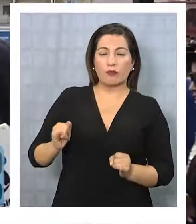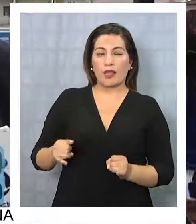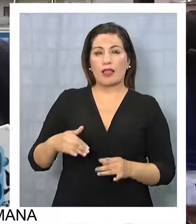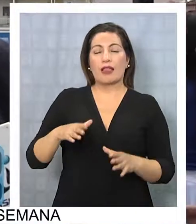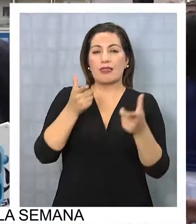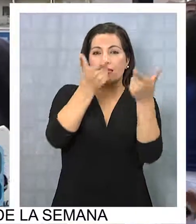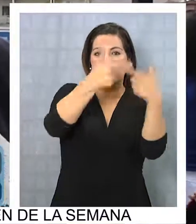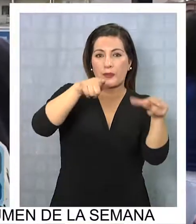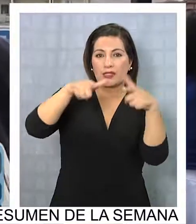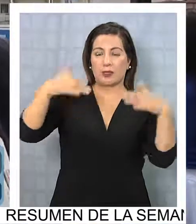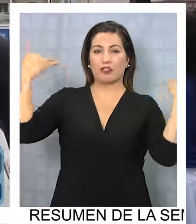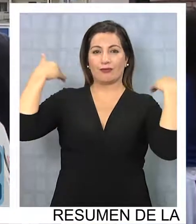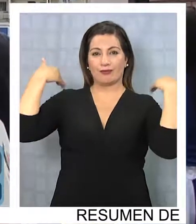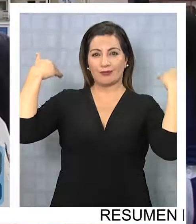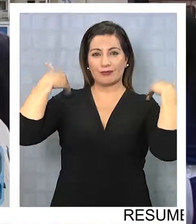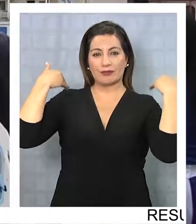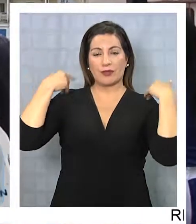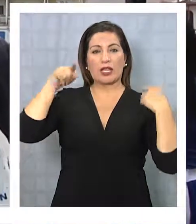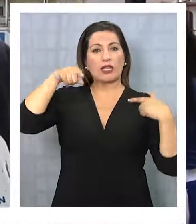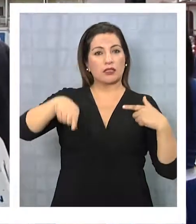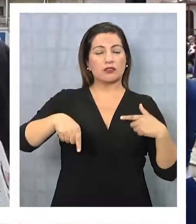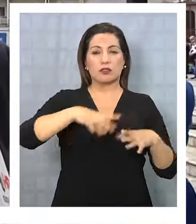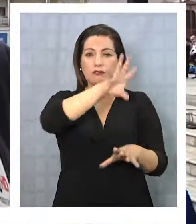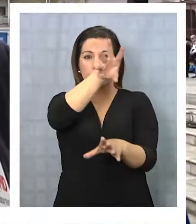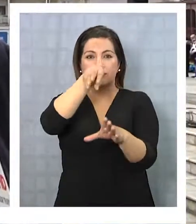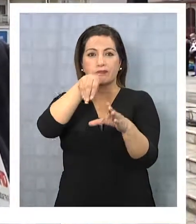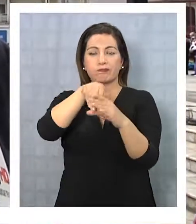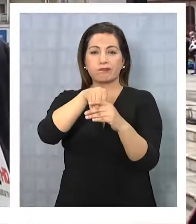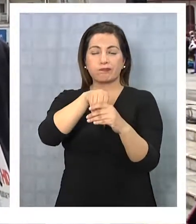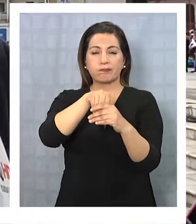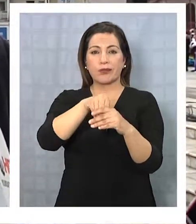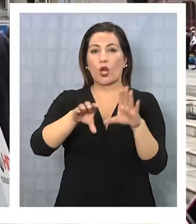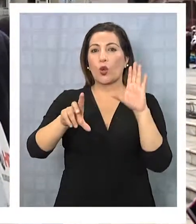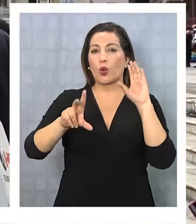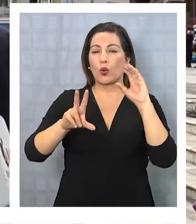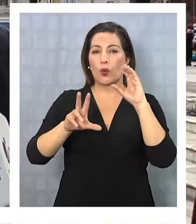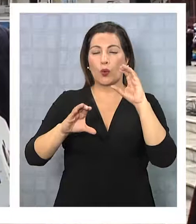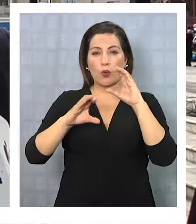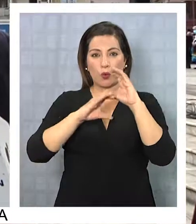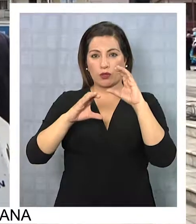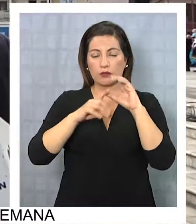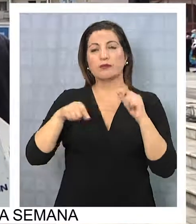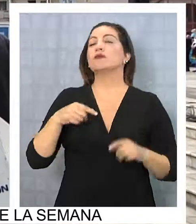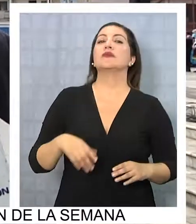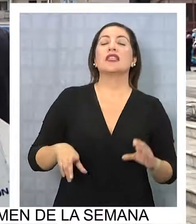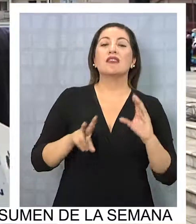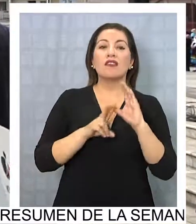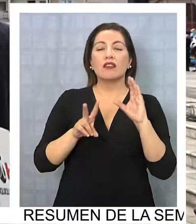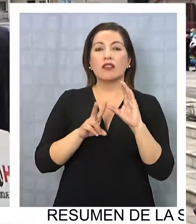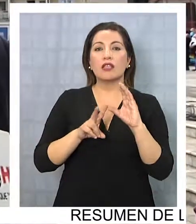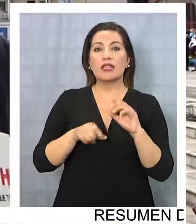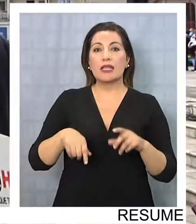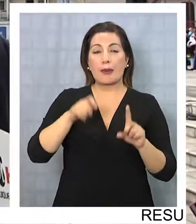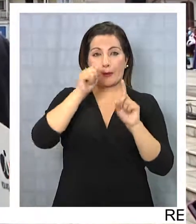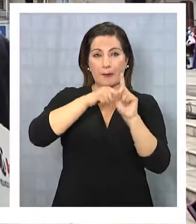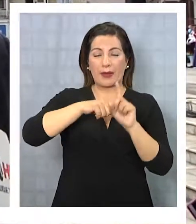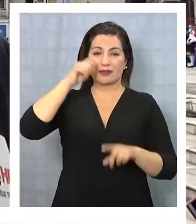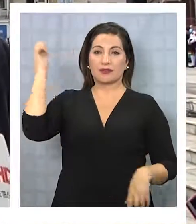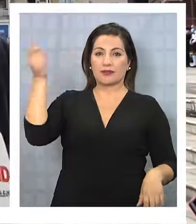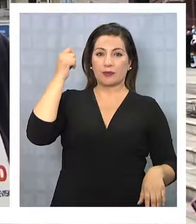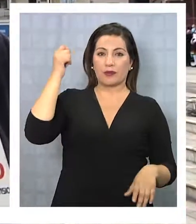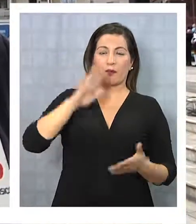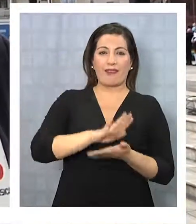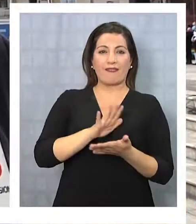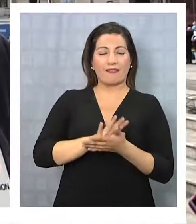a cabo el Departamento de Educación Física. Esto está inserto dentro del currículum de este departamento y en el mes de septiembre, en honor a las fiestas